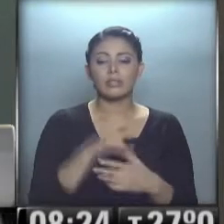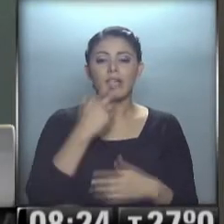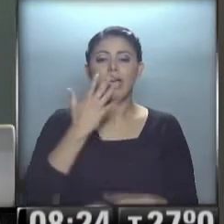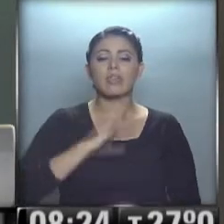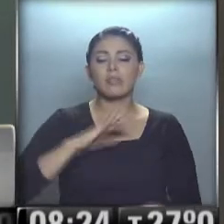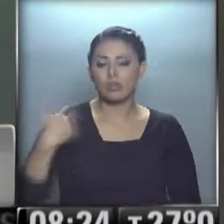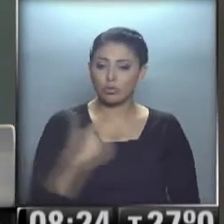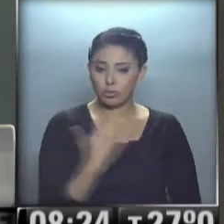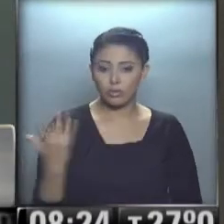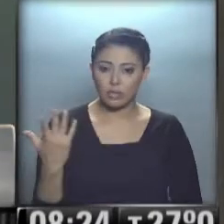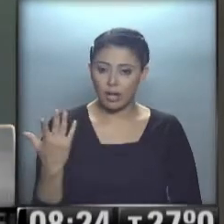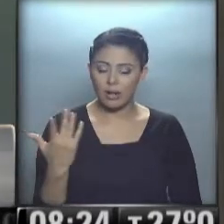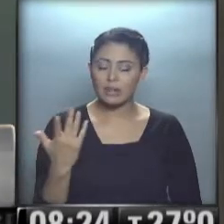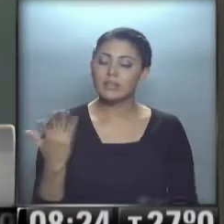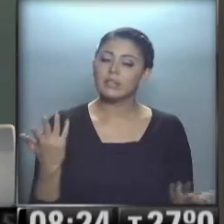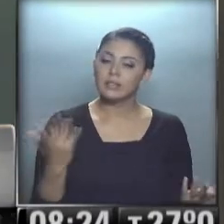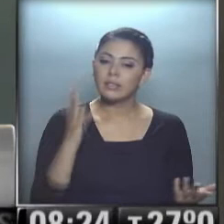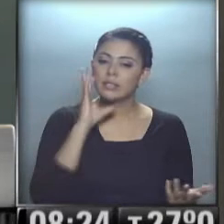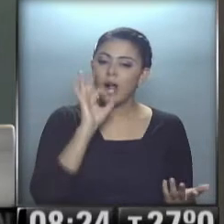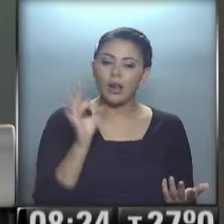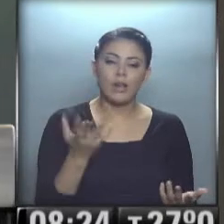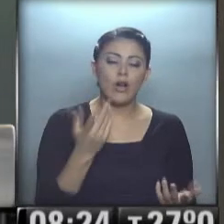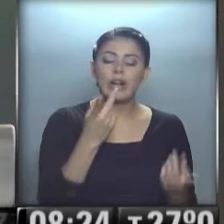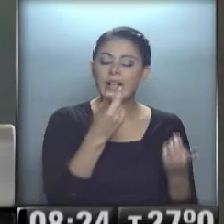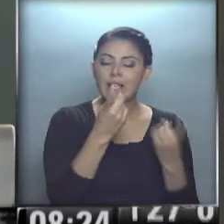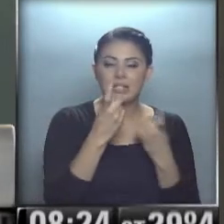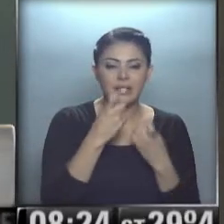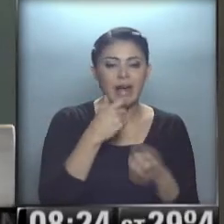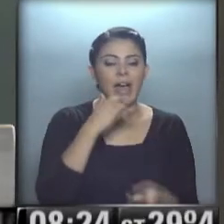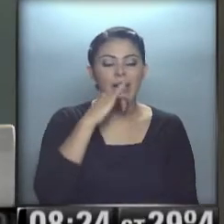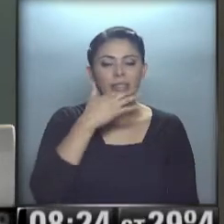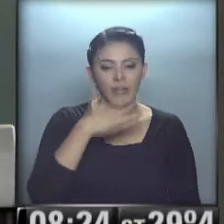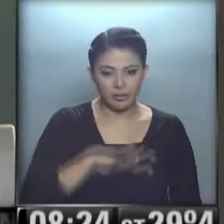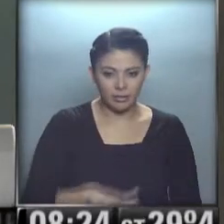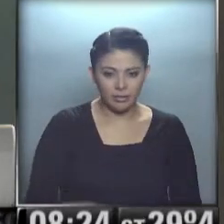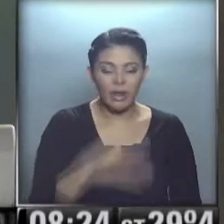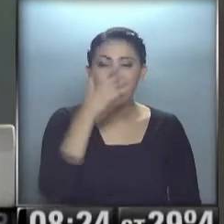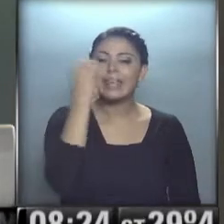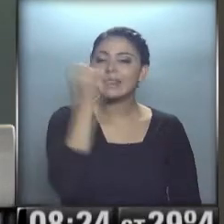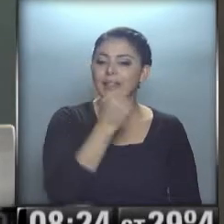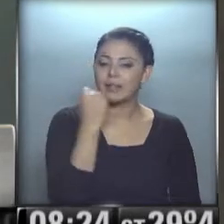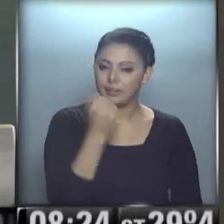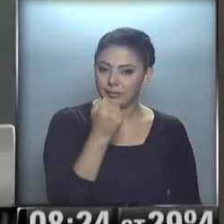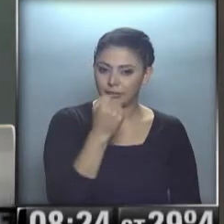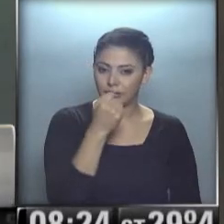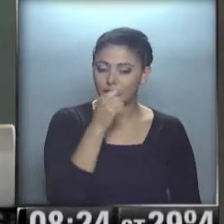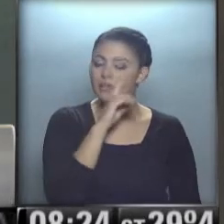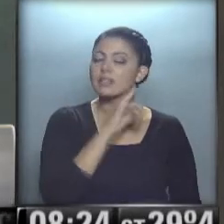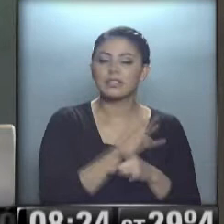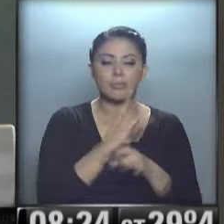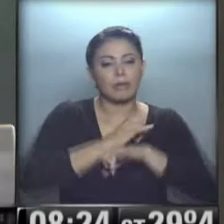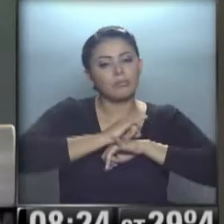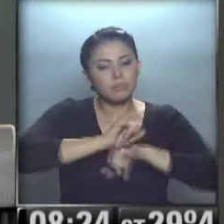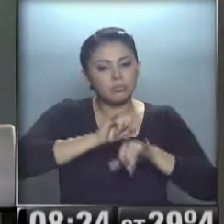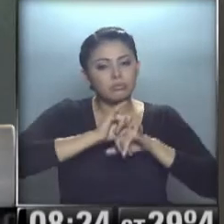Social, hay una cuestión que es absolutamente necesario reconocer. Se pretende instalar todo el tiempo,